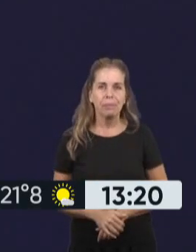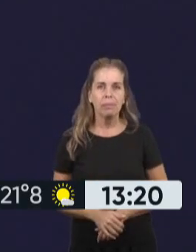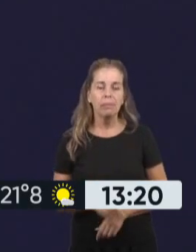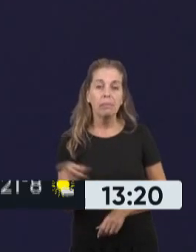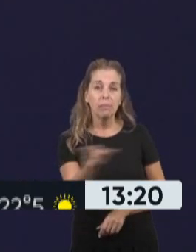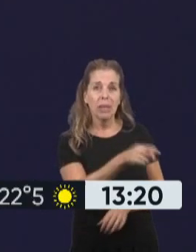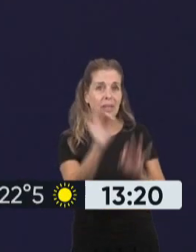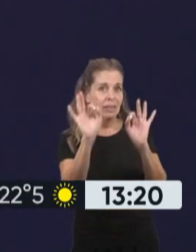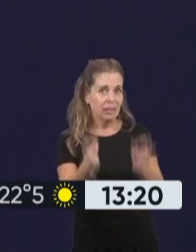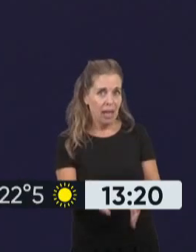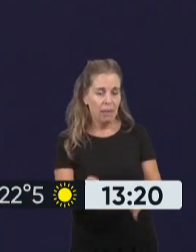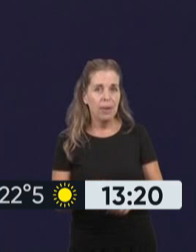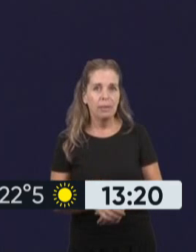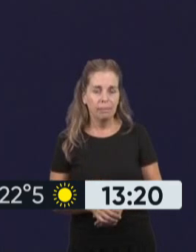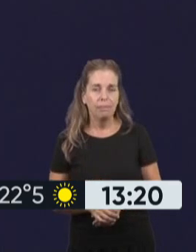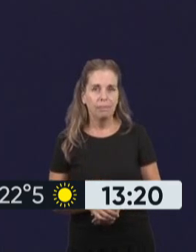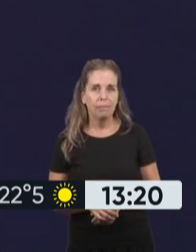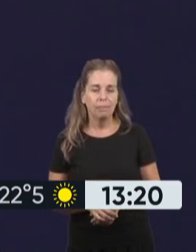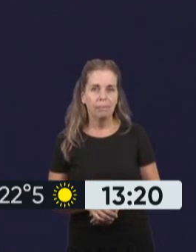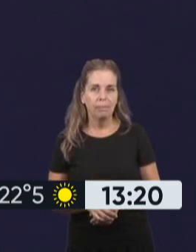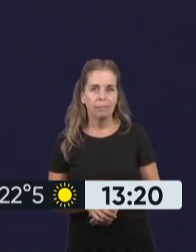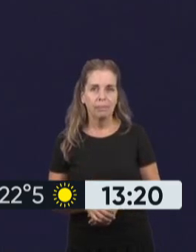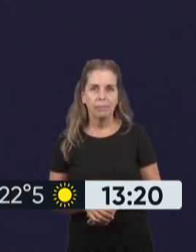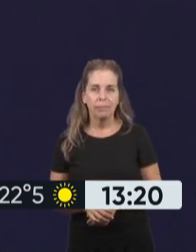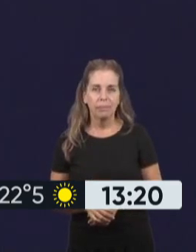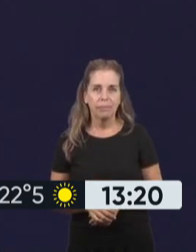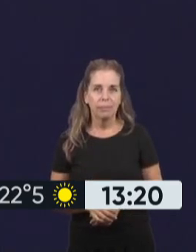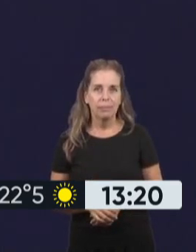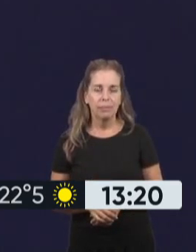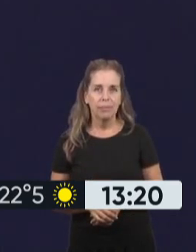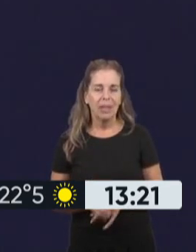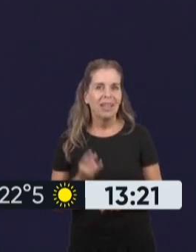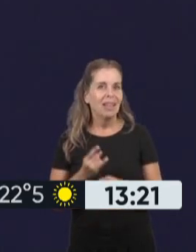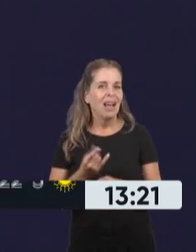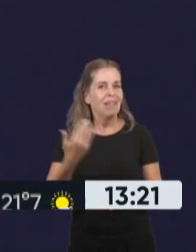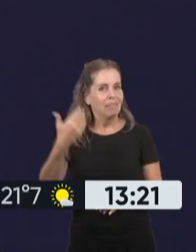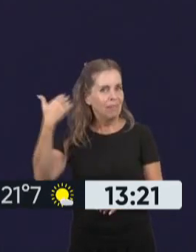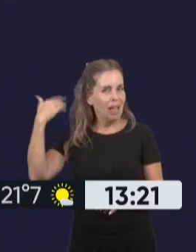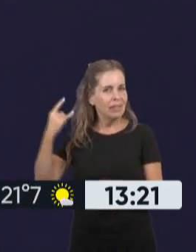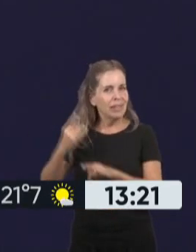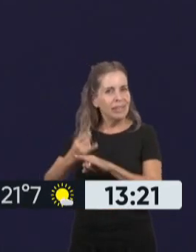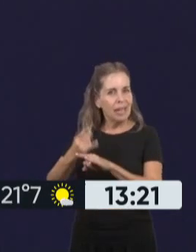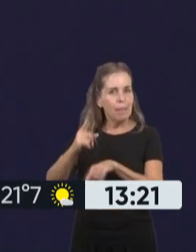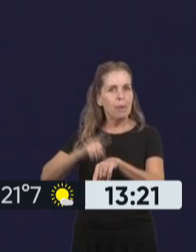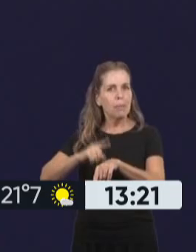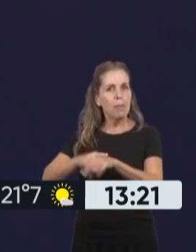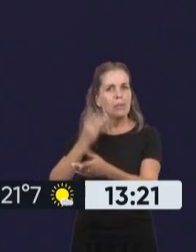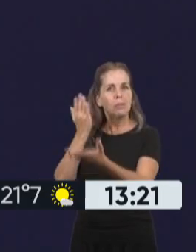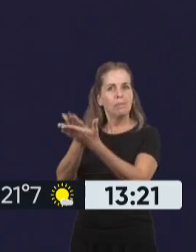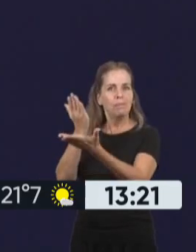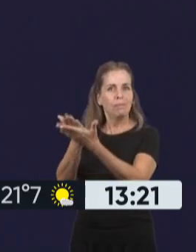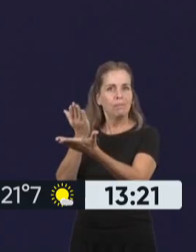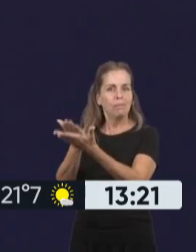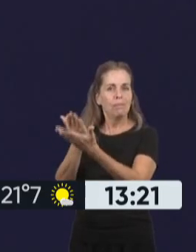ustedes saben, siempre que se acudió a este tipo